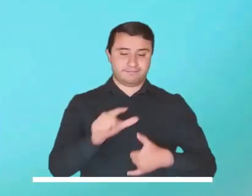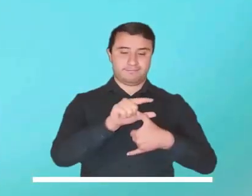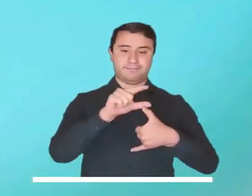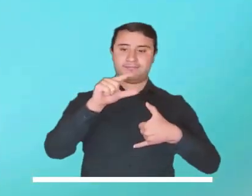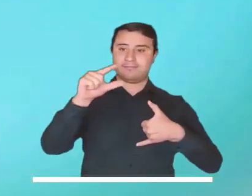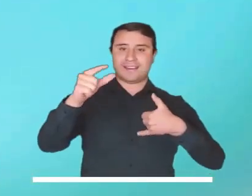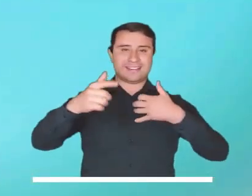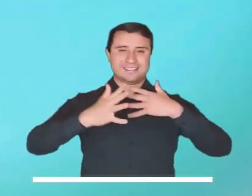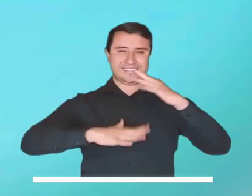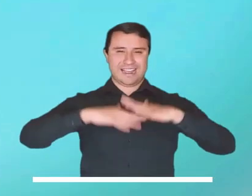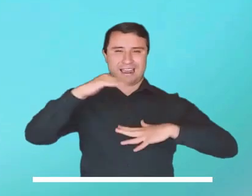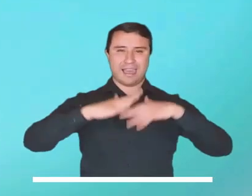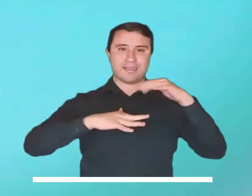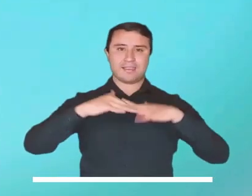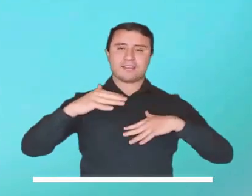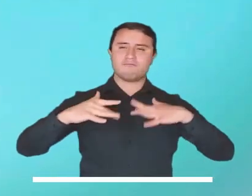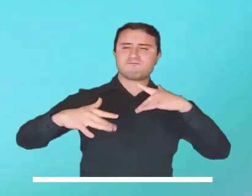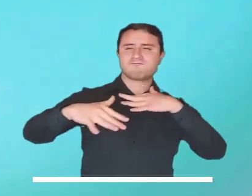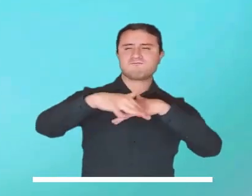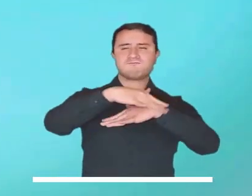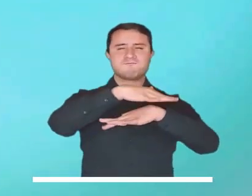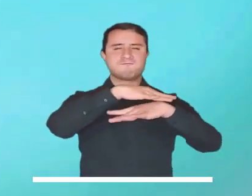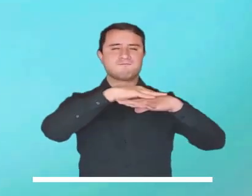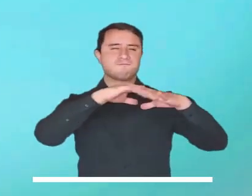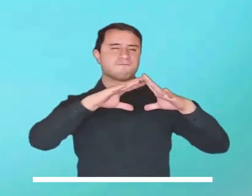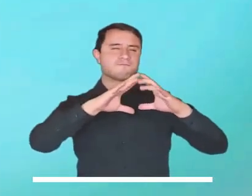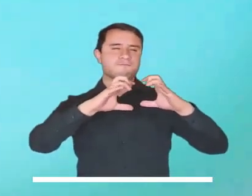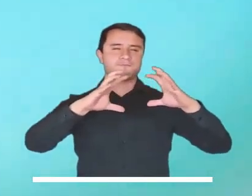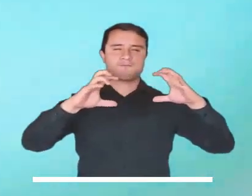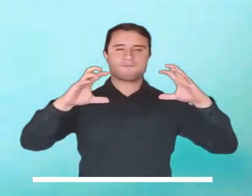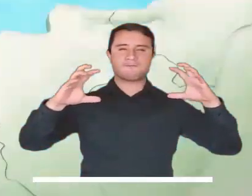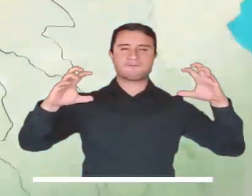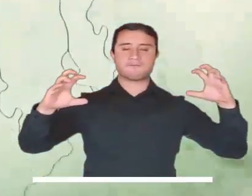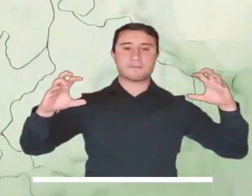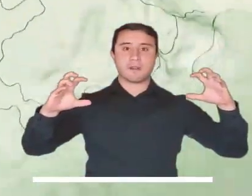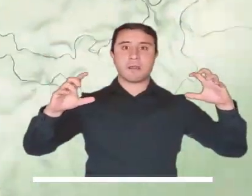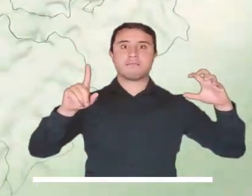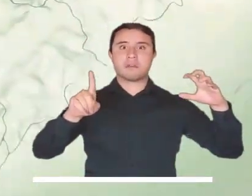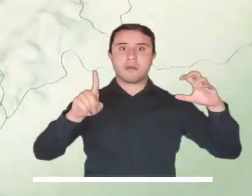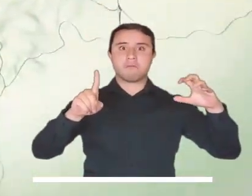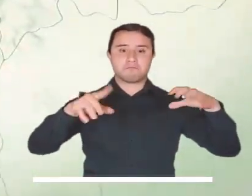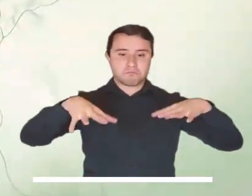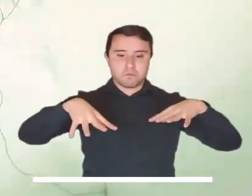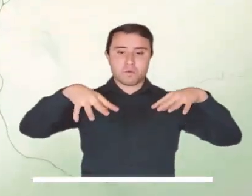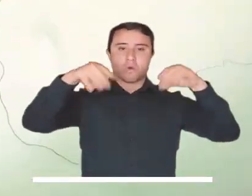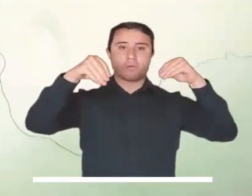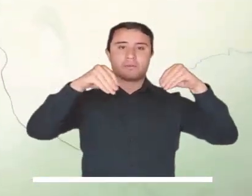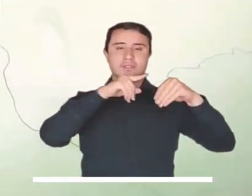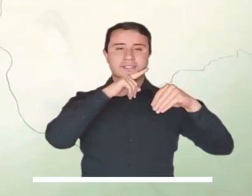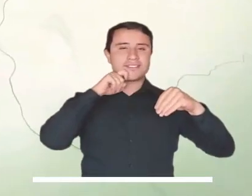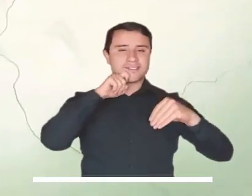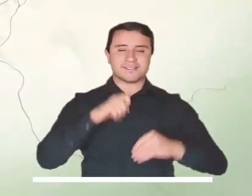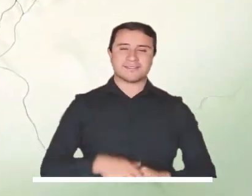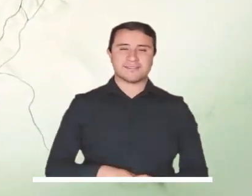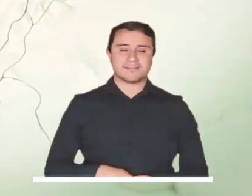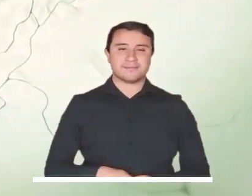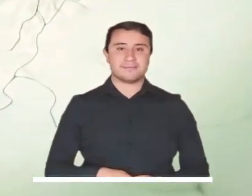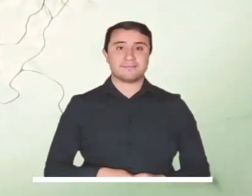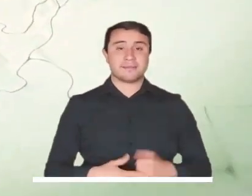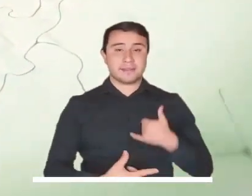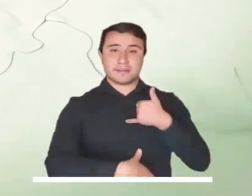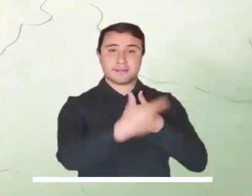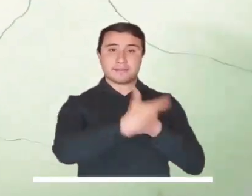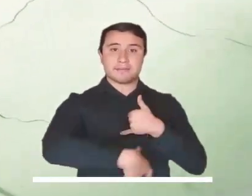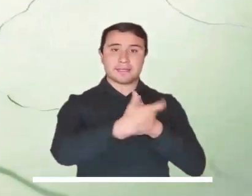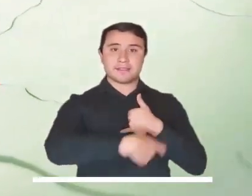Para el archipiélago de San Andrés y Providencia, los pronósticos apuntan a una tarde parcialmente nublada, pero con predominio del tiempo seco. Por